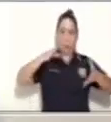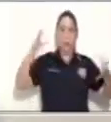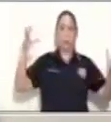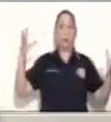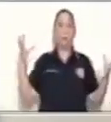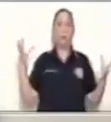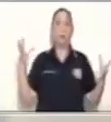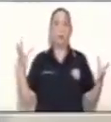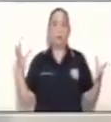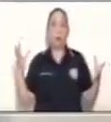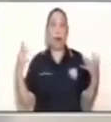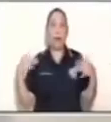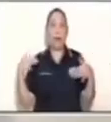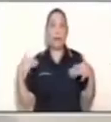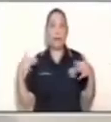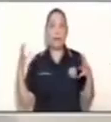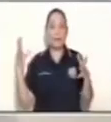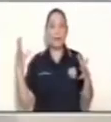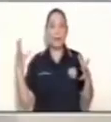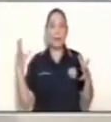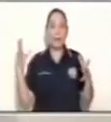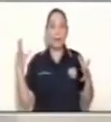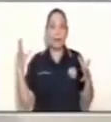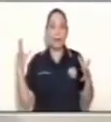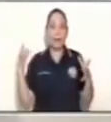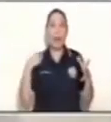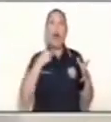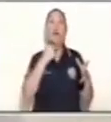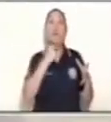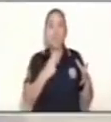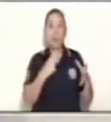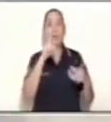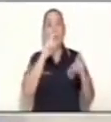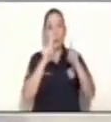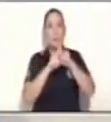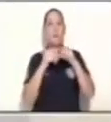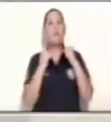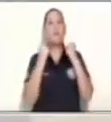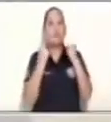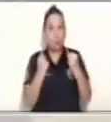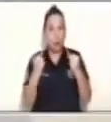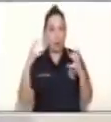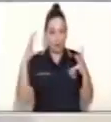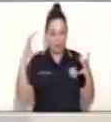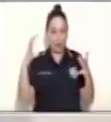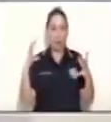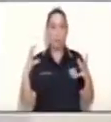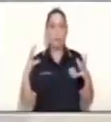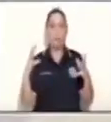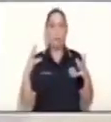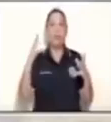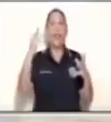de este tamaño y vamos a aumentar el volumen de nuestra voz porque ya pesa la masa y decimos